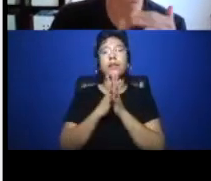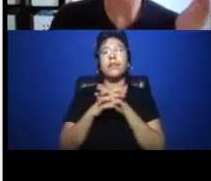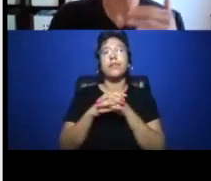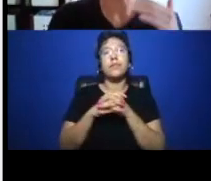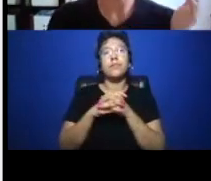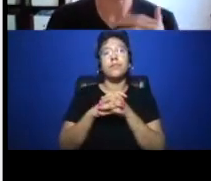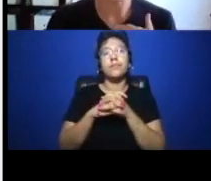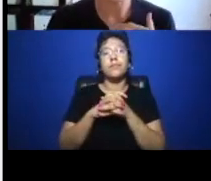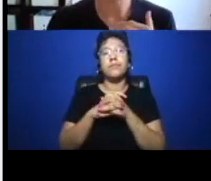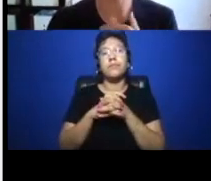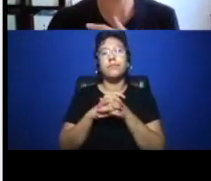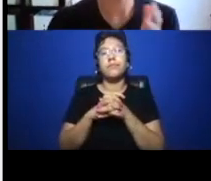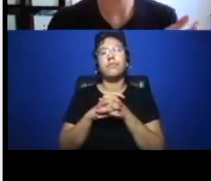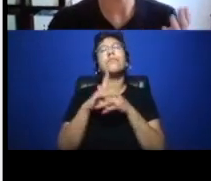que